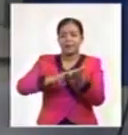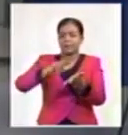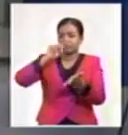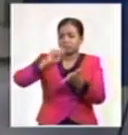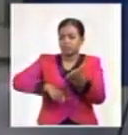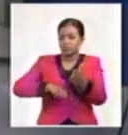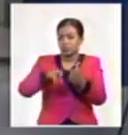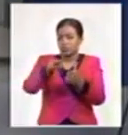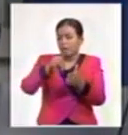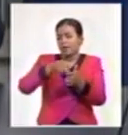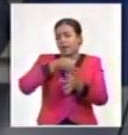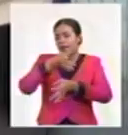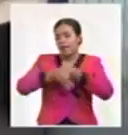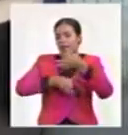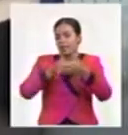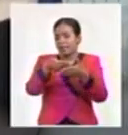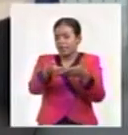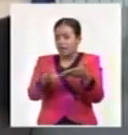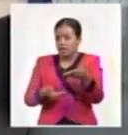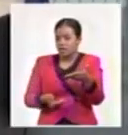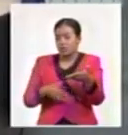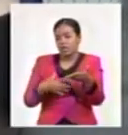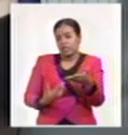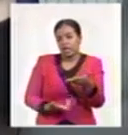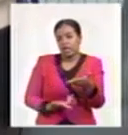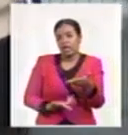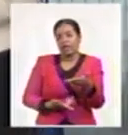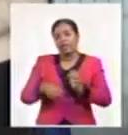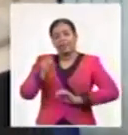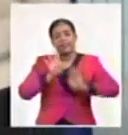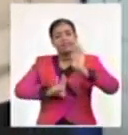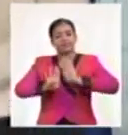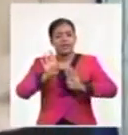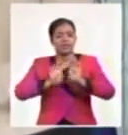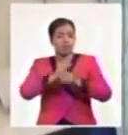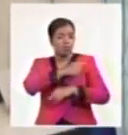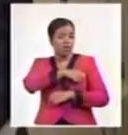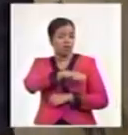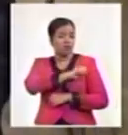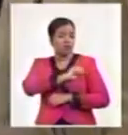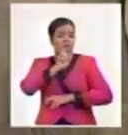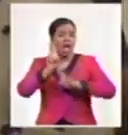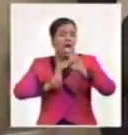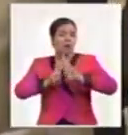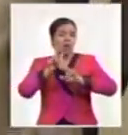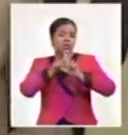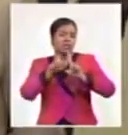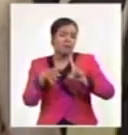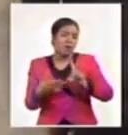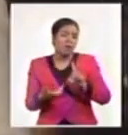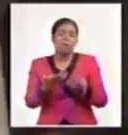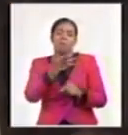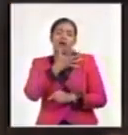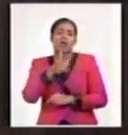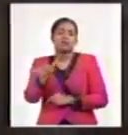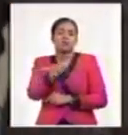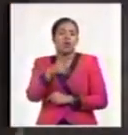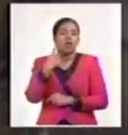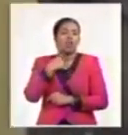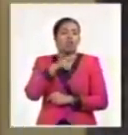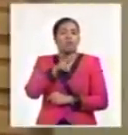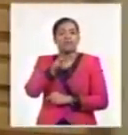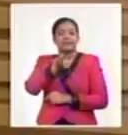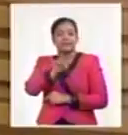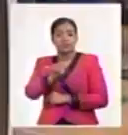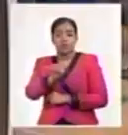de desarrollo de su cooperación en materia de seguridad y defensa. El acuerdo se basa en otros similares de 2016 y 2018, ahora con la